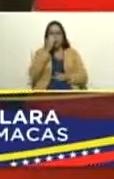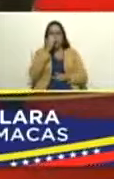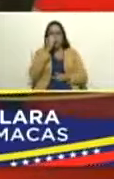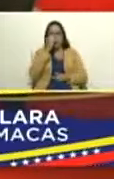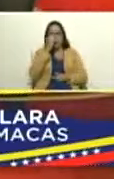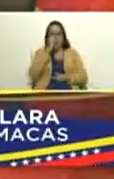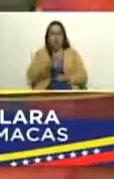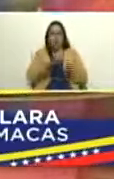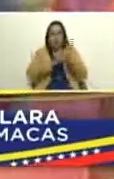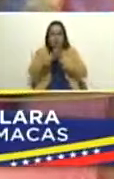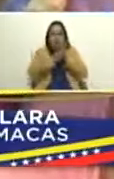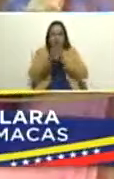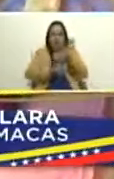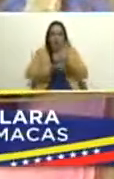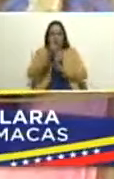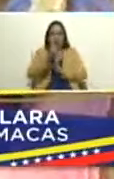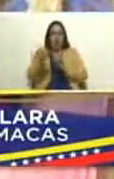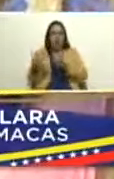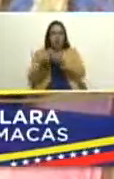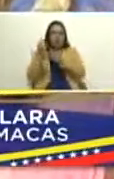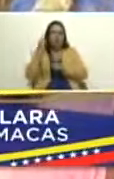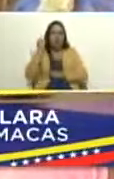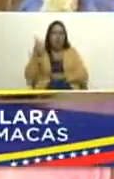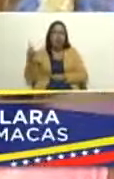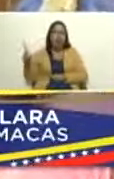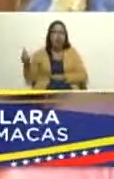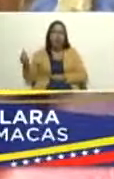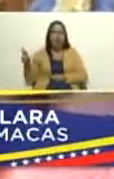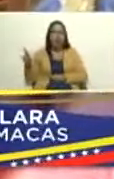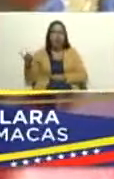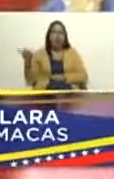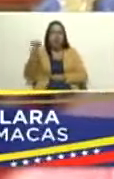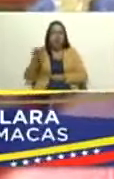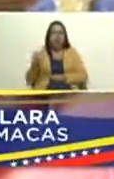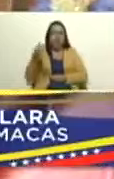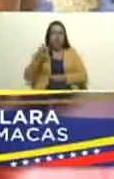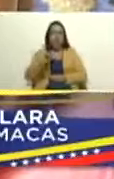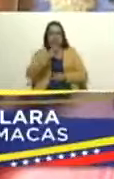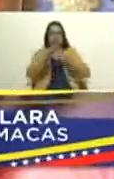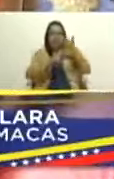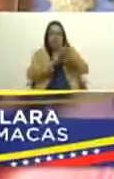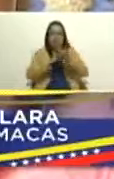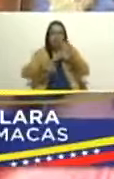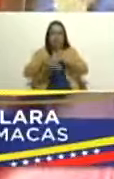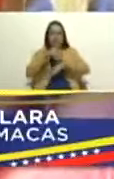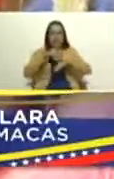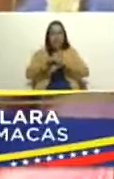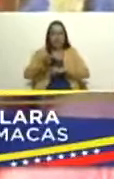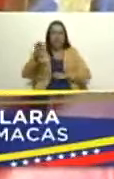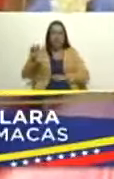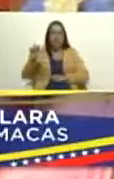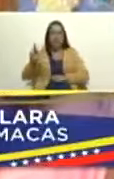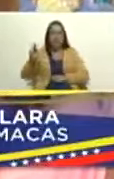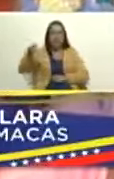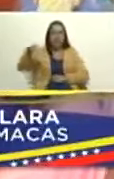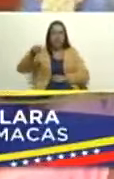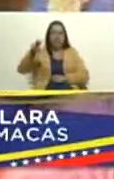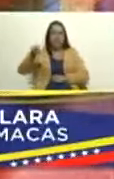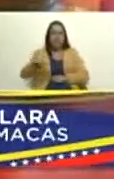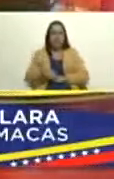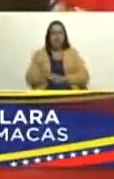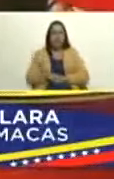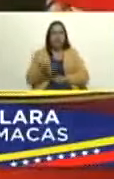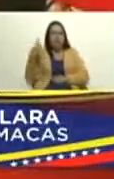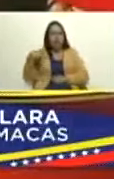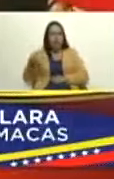emprendimiento productivo con Doris Aranguren. Me acompaña la viceministra Carmen González, Ana Valera, quien representa